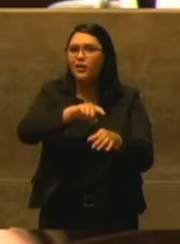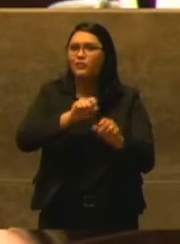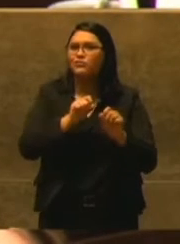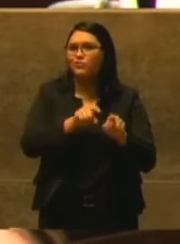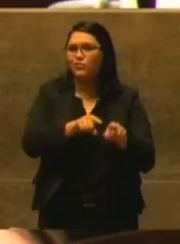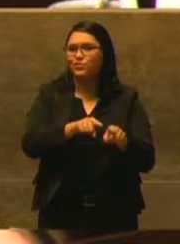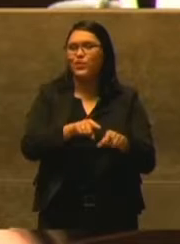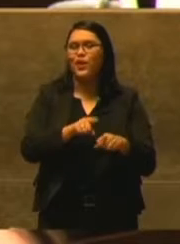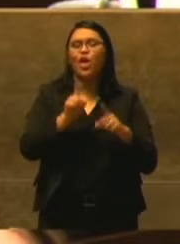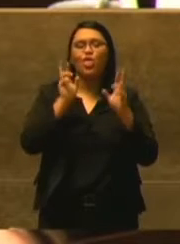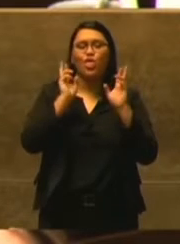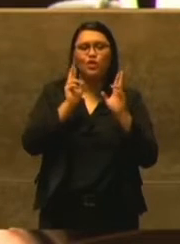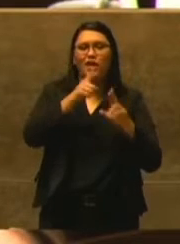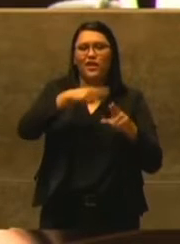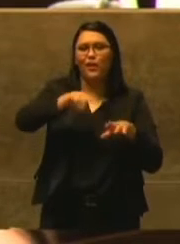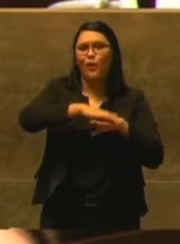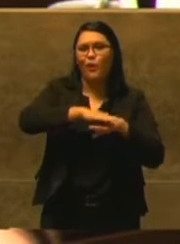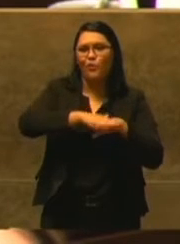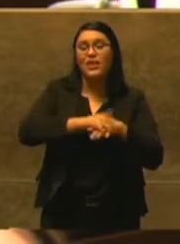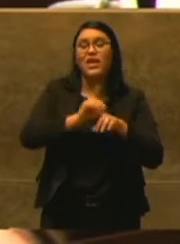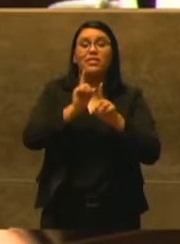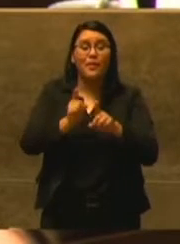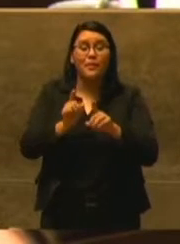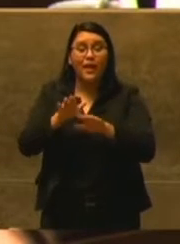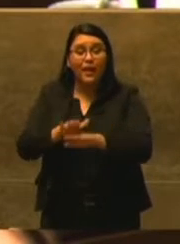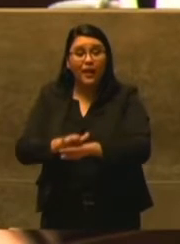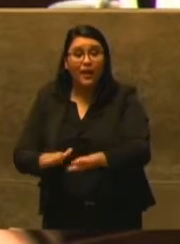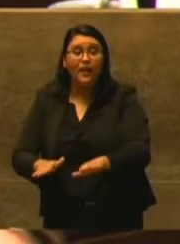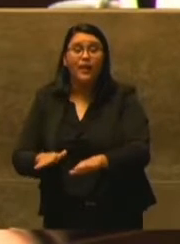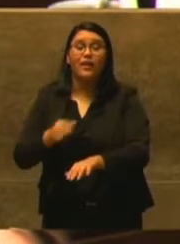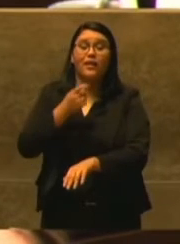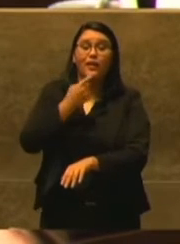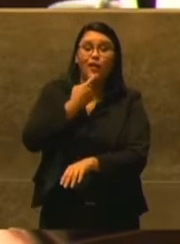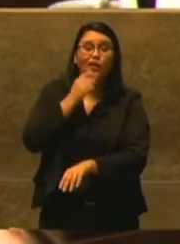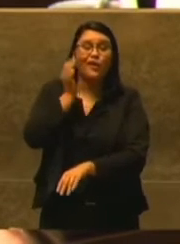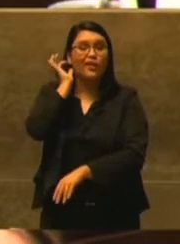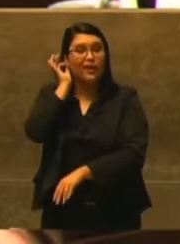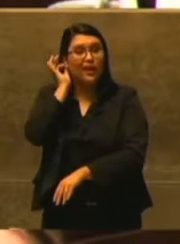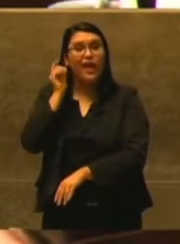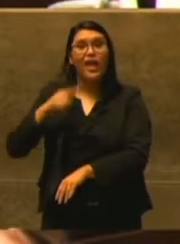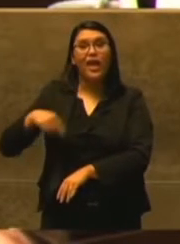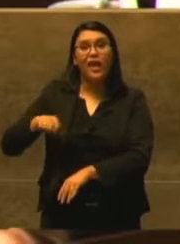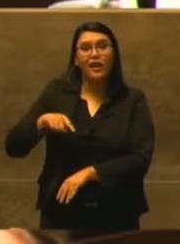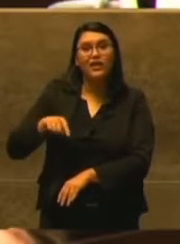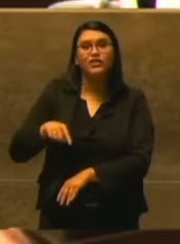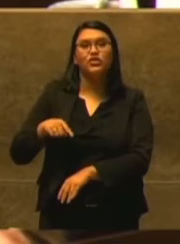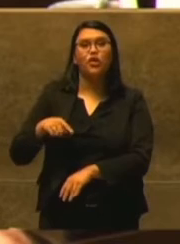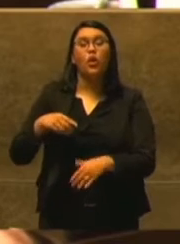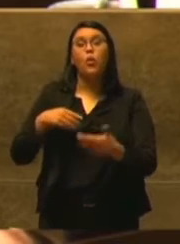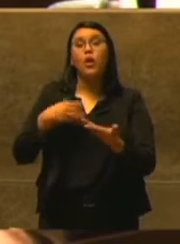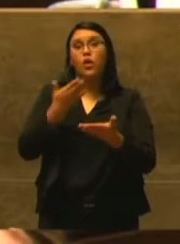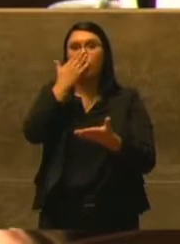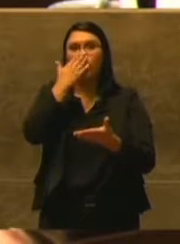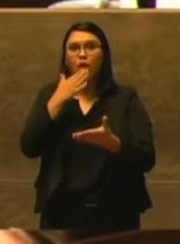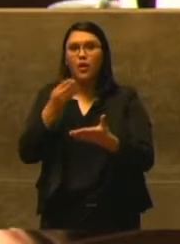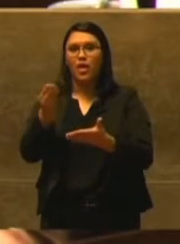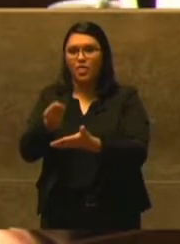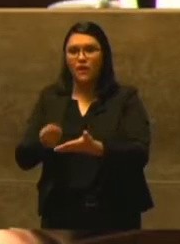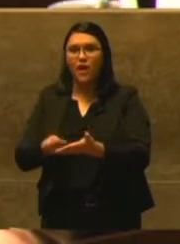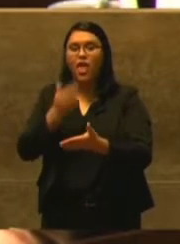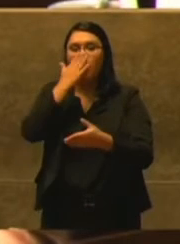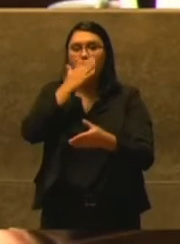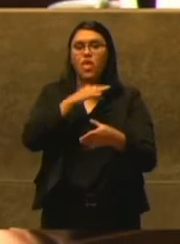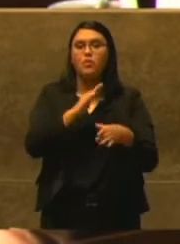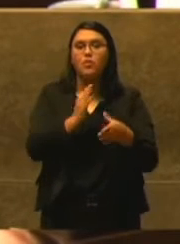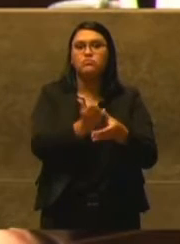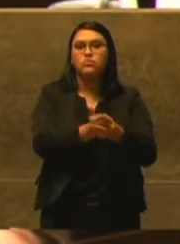sus docentes, de estos niños y niñas que emocionados cuando recibieron la edición de su diccionario hecho